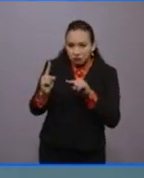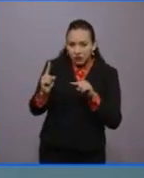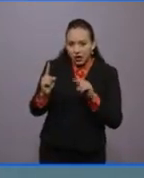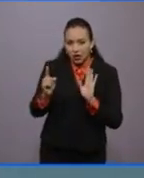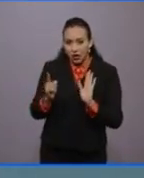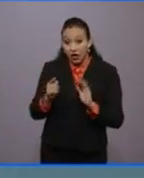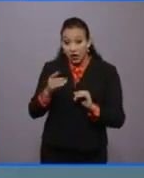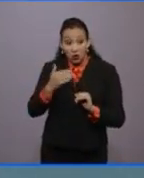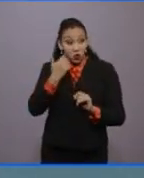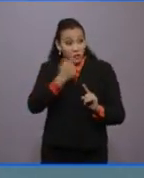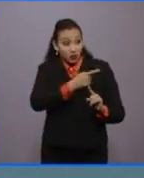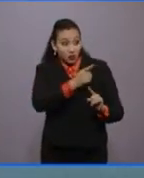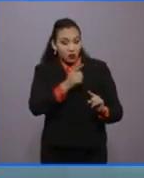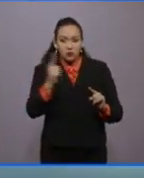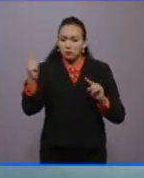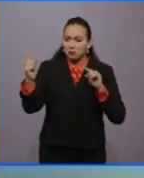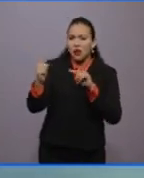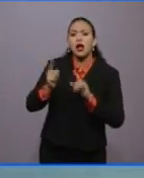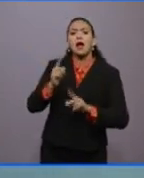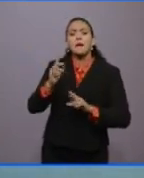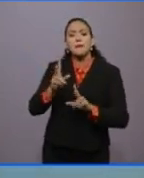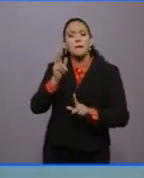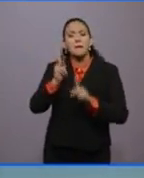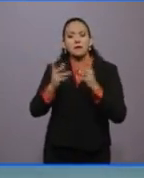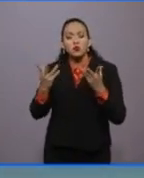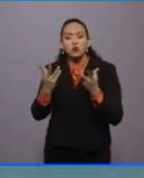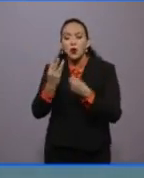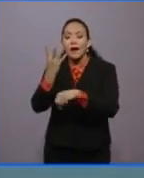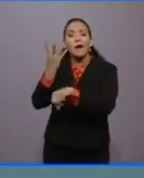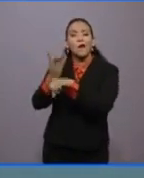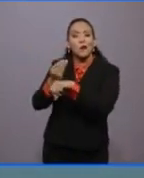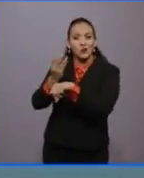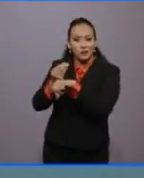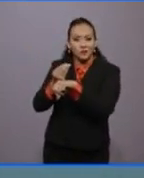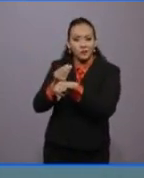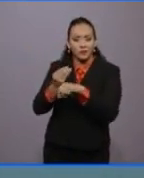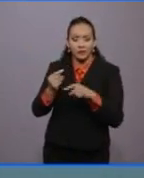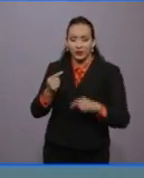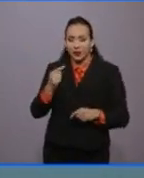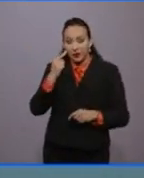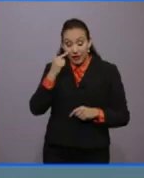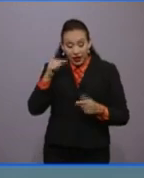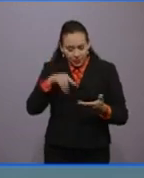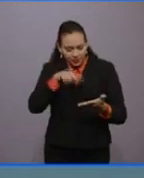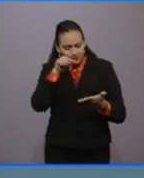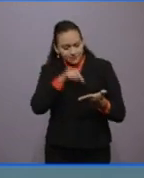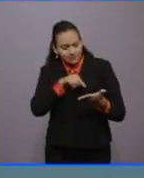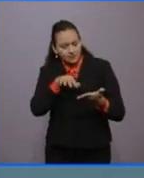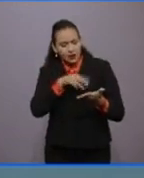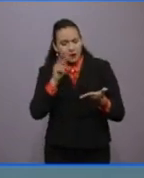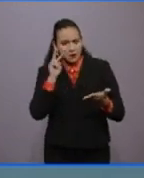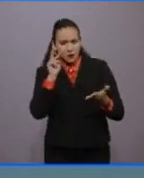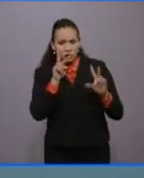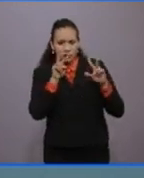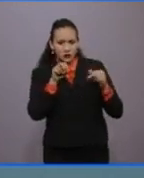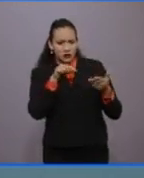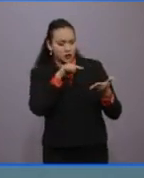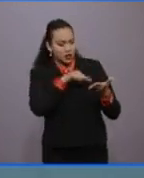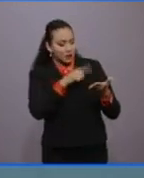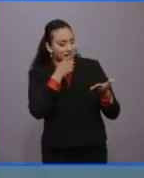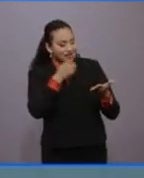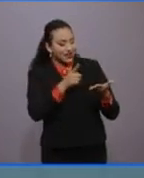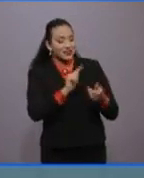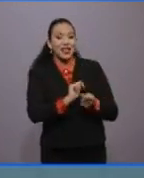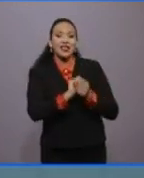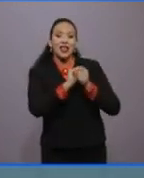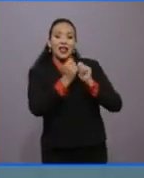el Pleno, un ajuste, ya que viene aquí implícito un tema de una